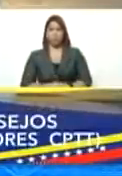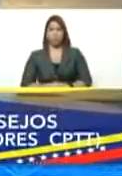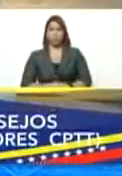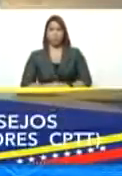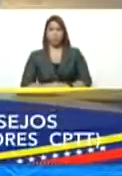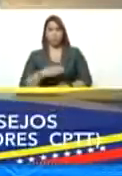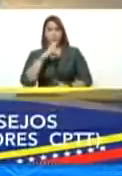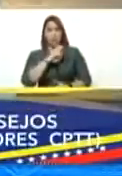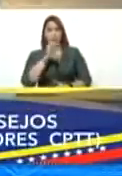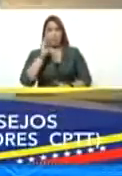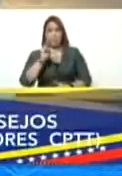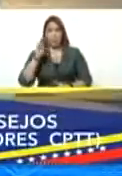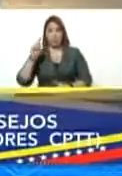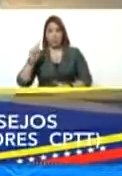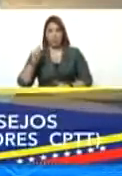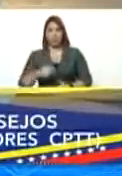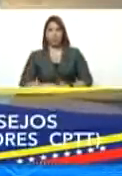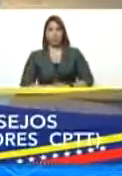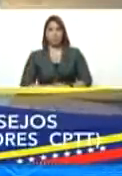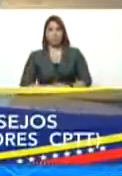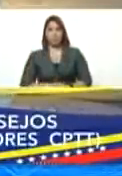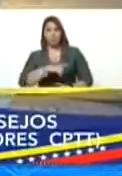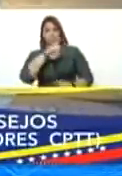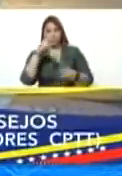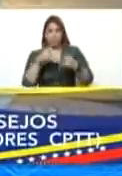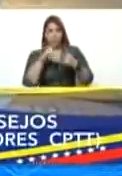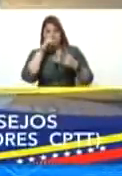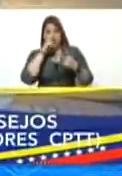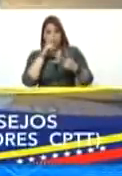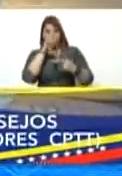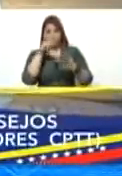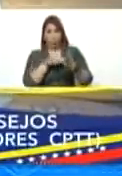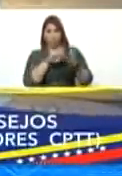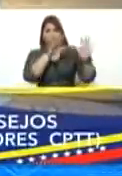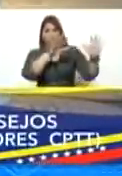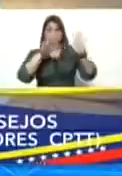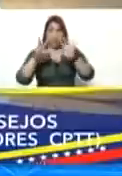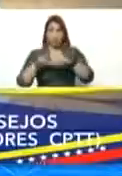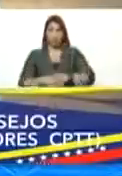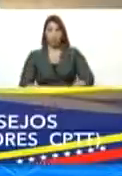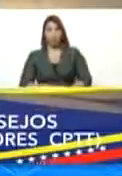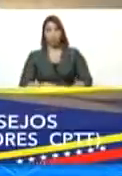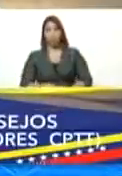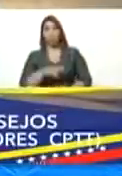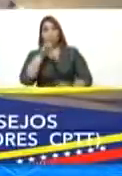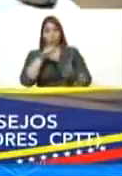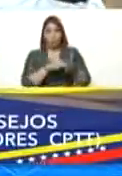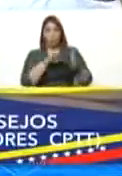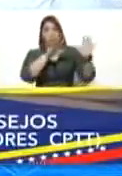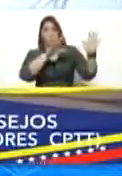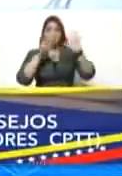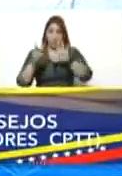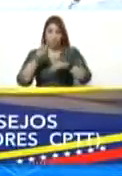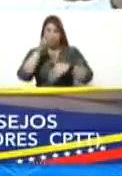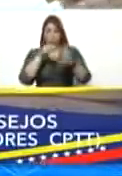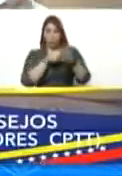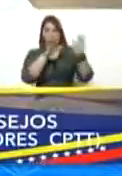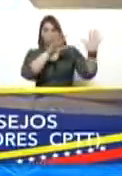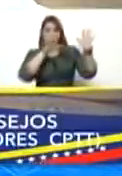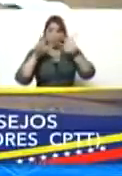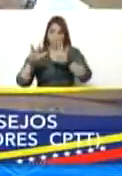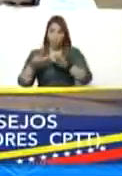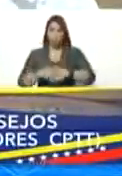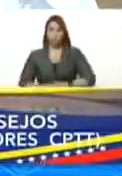CPT. Luego, en el año 2018, 2017 y 18, el año de las